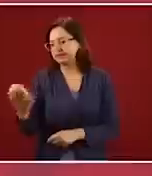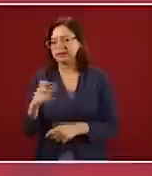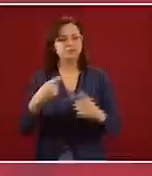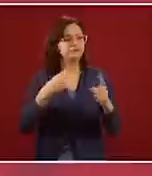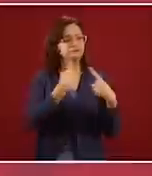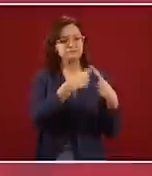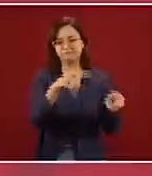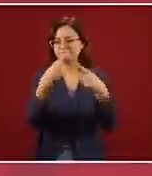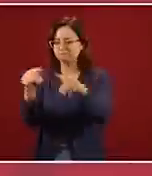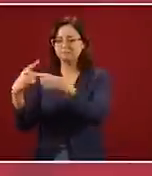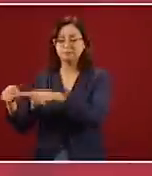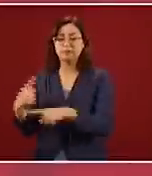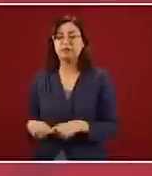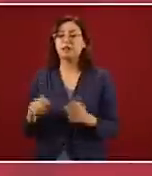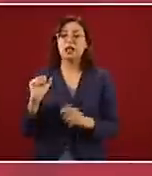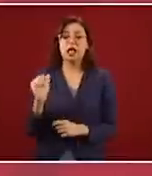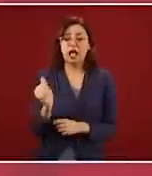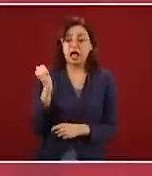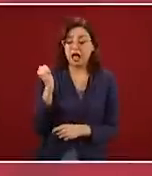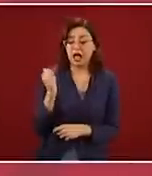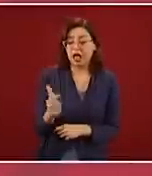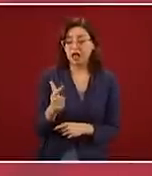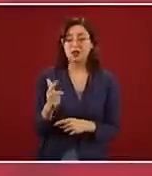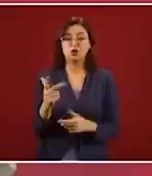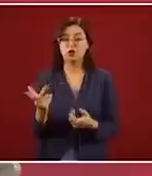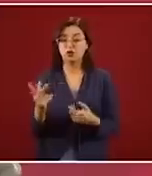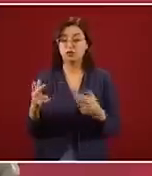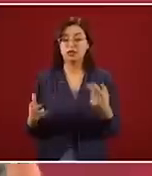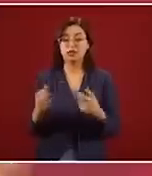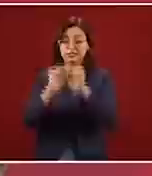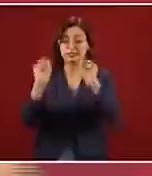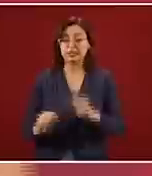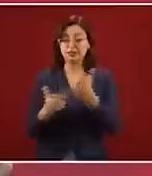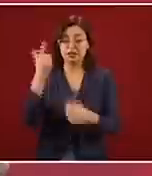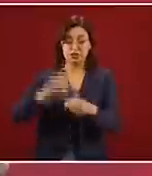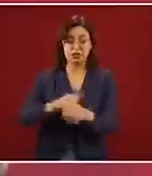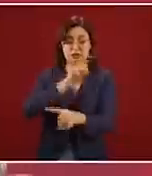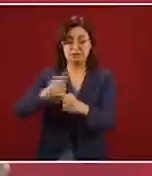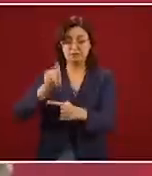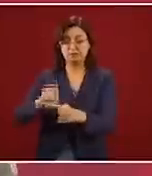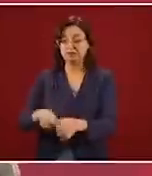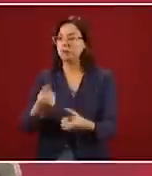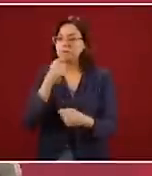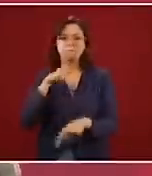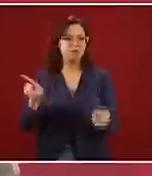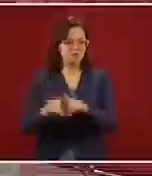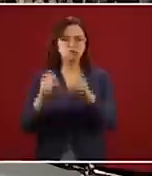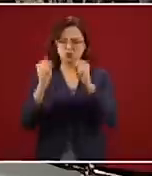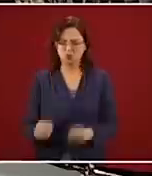de los subcomponentes del Sistema Nacional de Salud es parte de la misma respuesta y lo vamos a